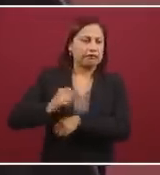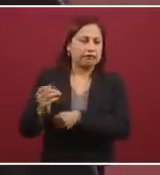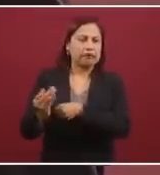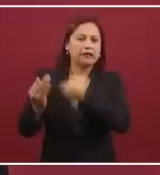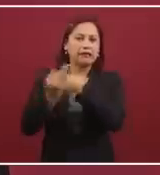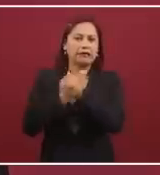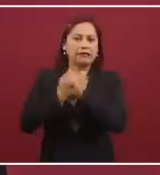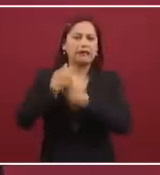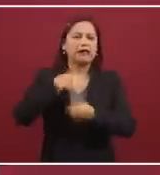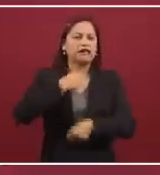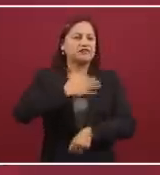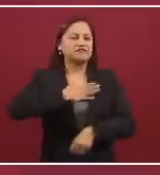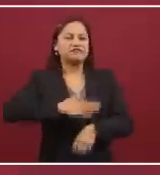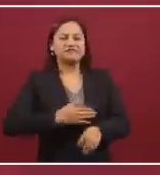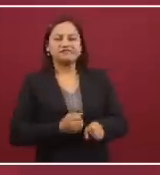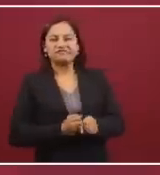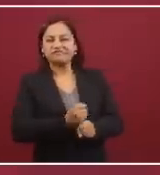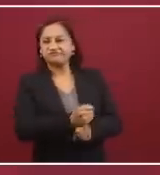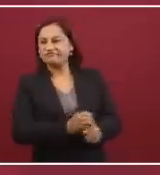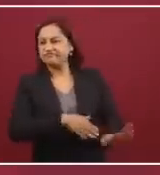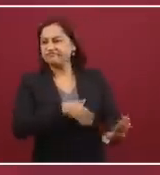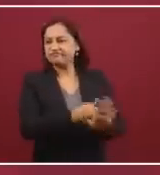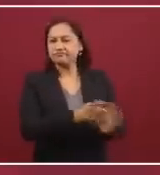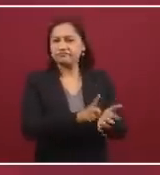para violar derechos humanos